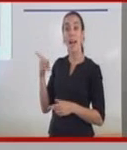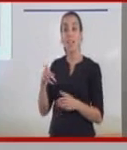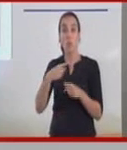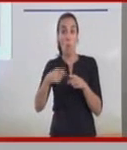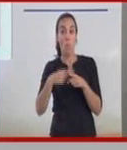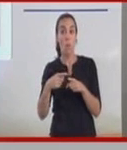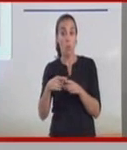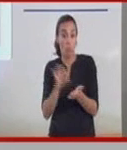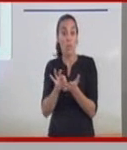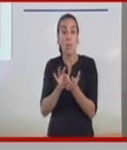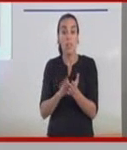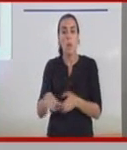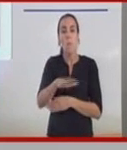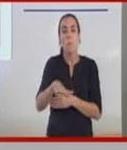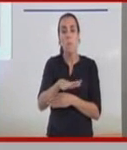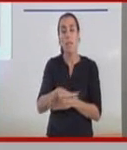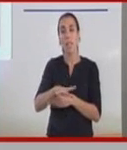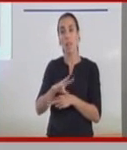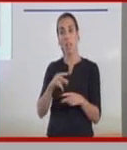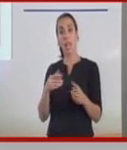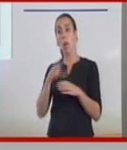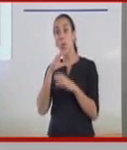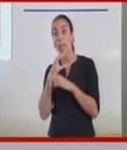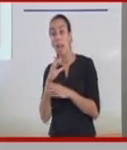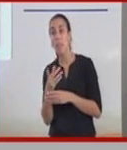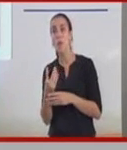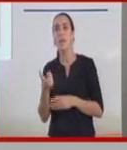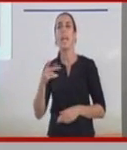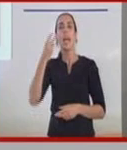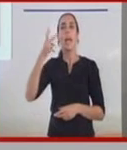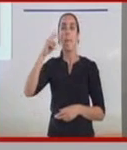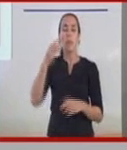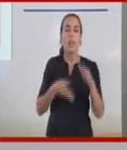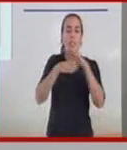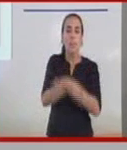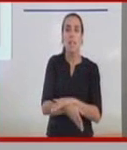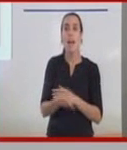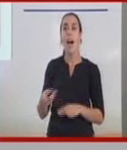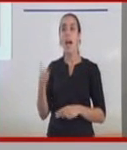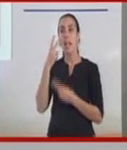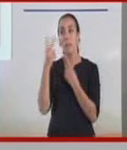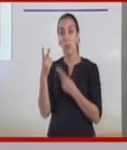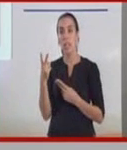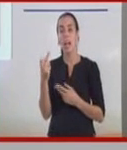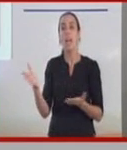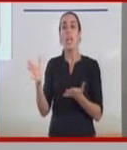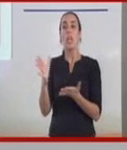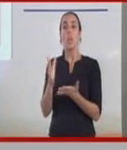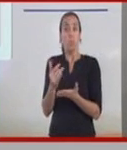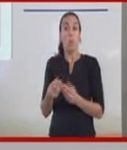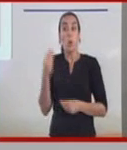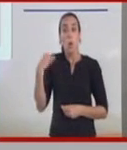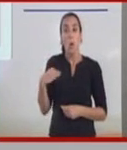basado en las tecnologías de la información y las comunicaciones, expertos en accesibilidad, en usabilidad, los propios usuarios, como decía,